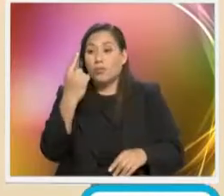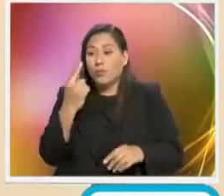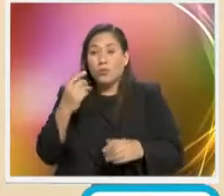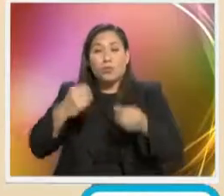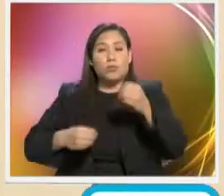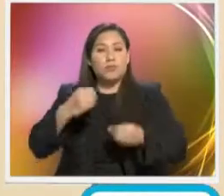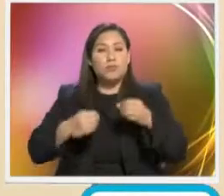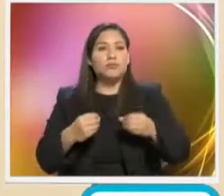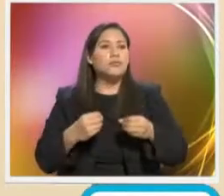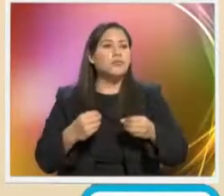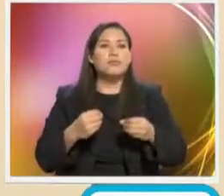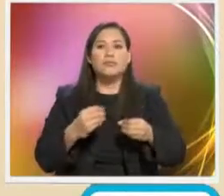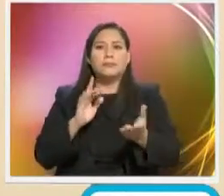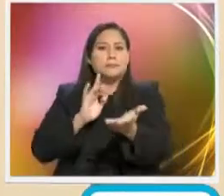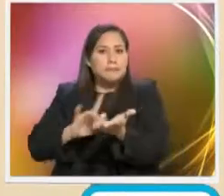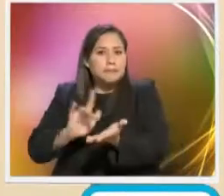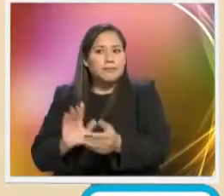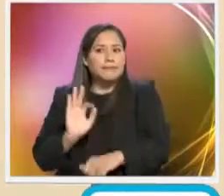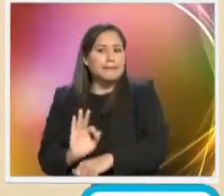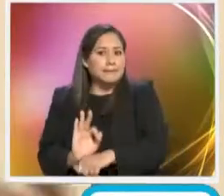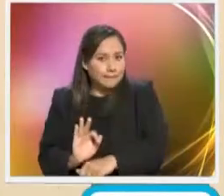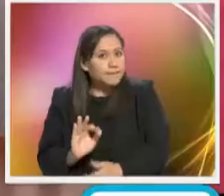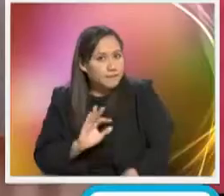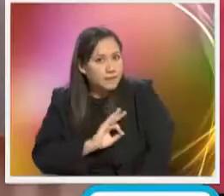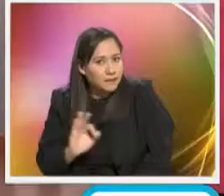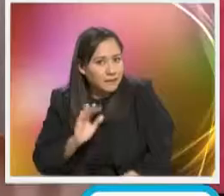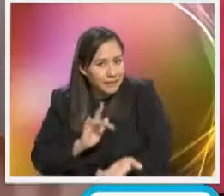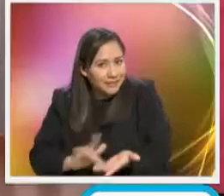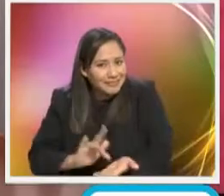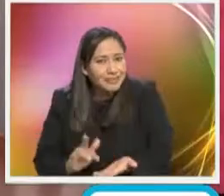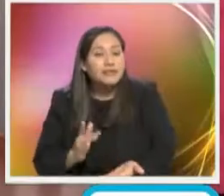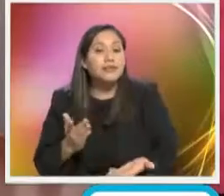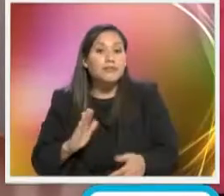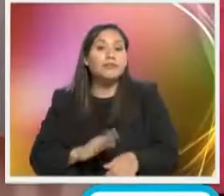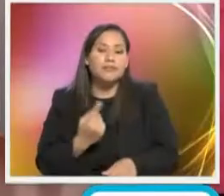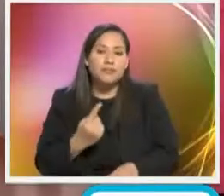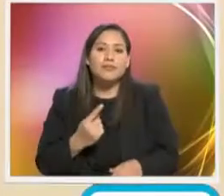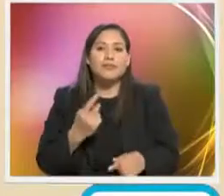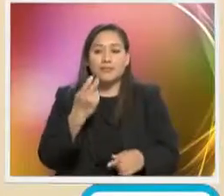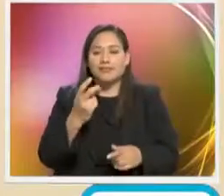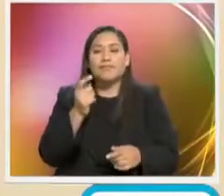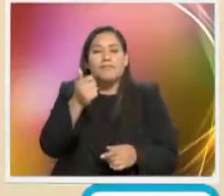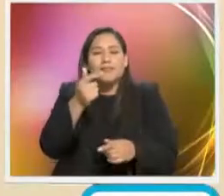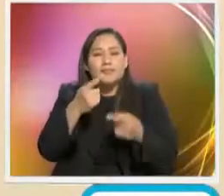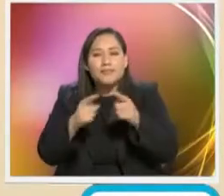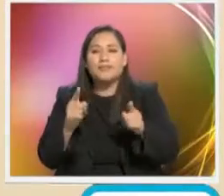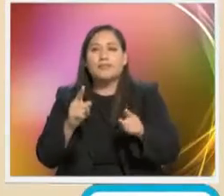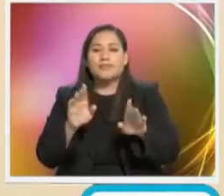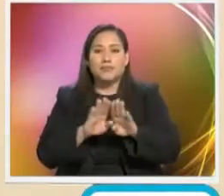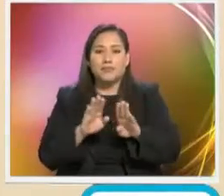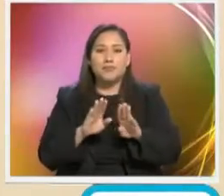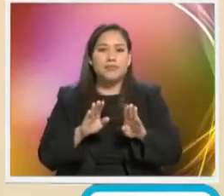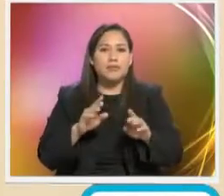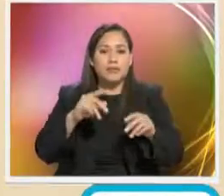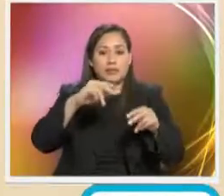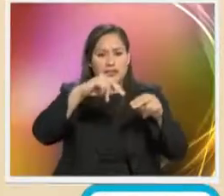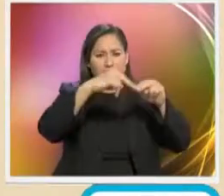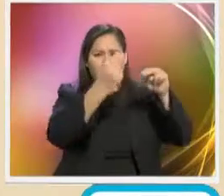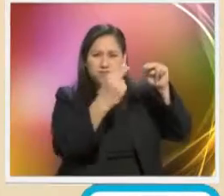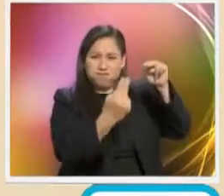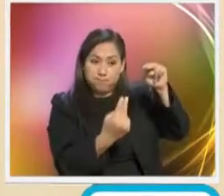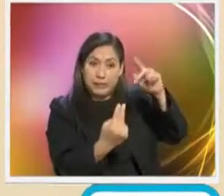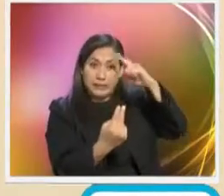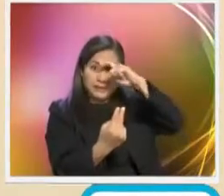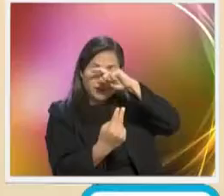juez mexicano por supuesto te puede ayudar, porque hace la diferencia. El grado de dificultad del